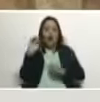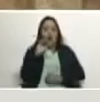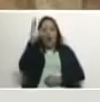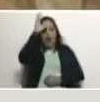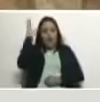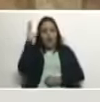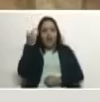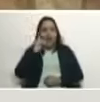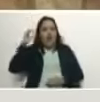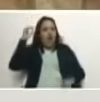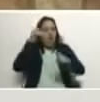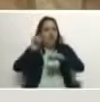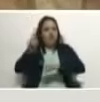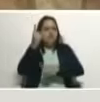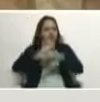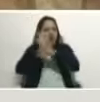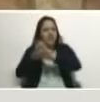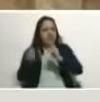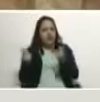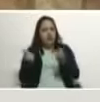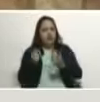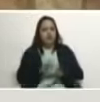la economía.